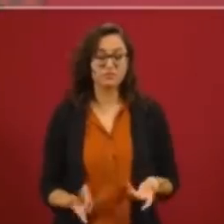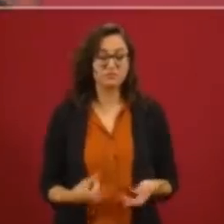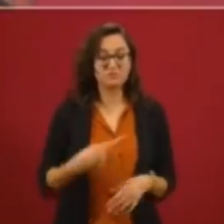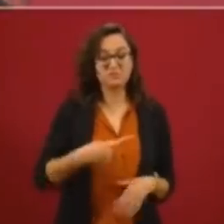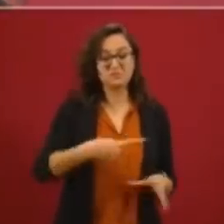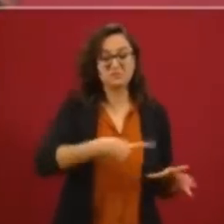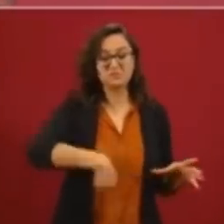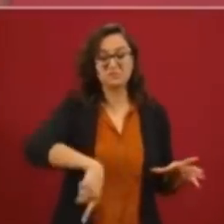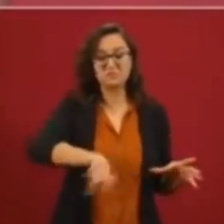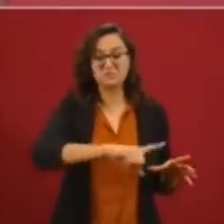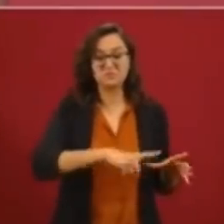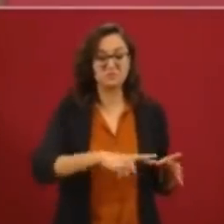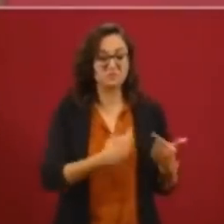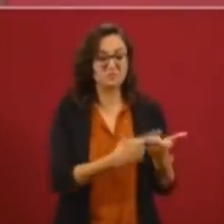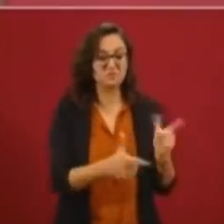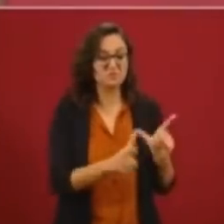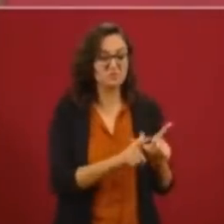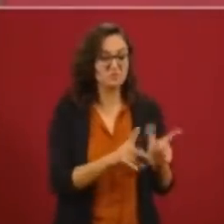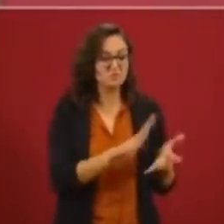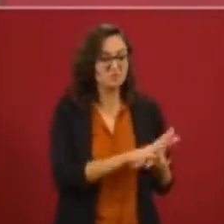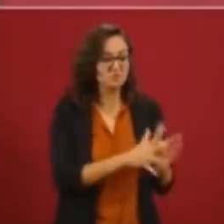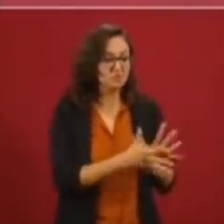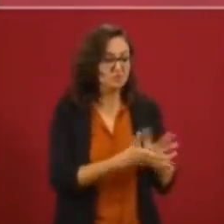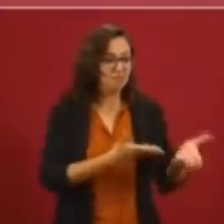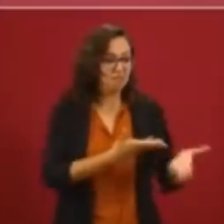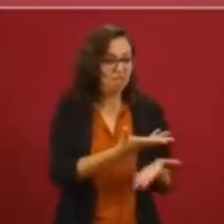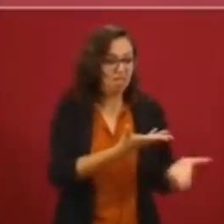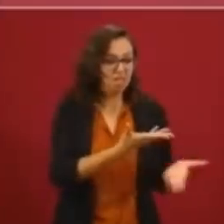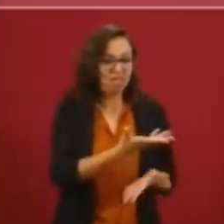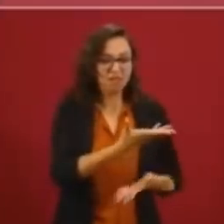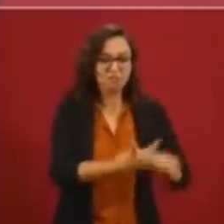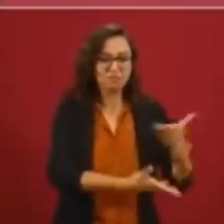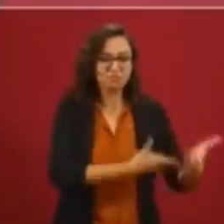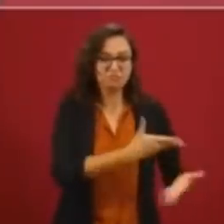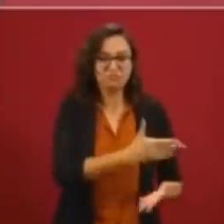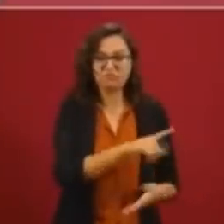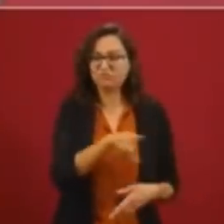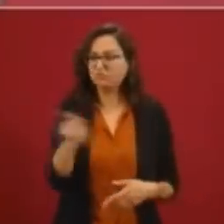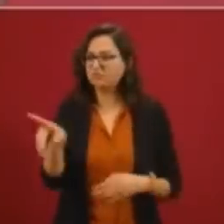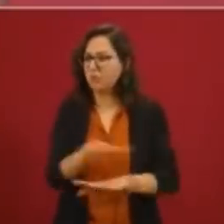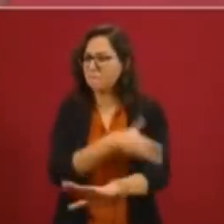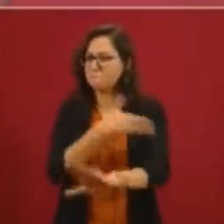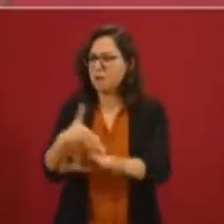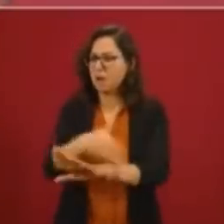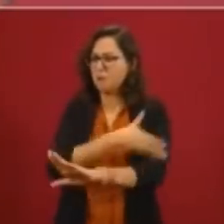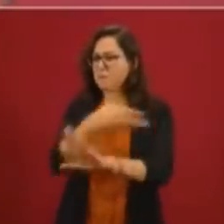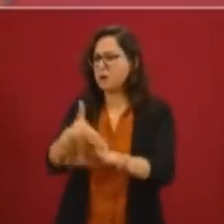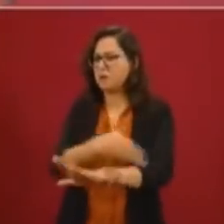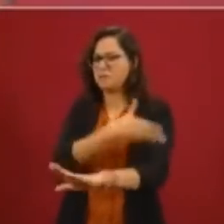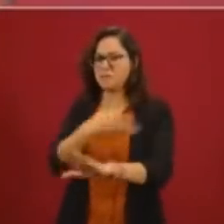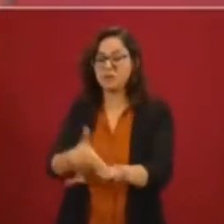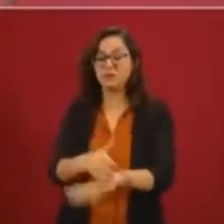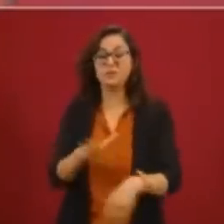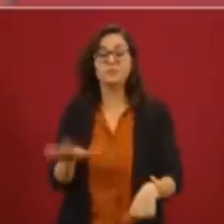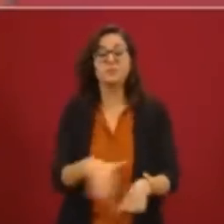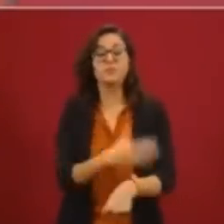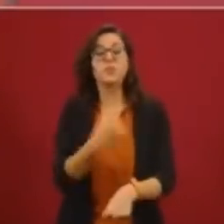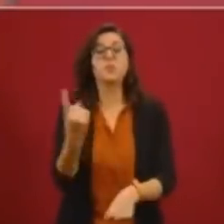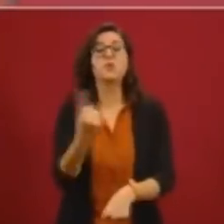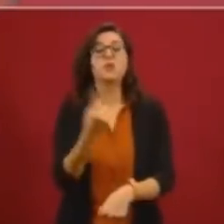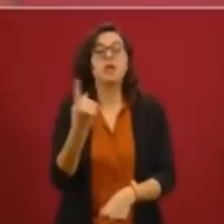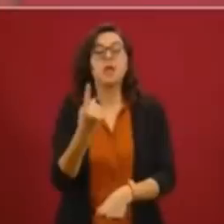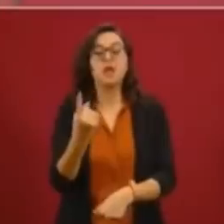de los grupos de intereses creados. Entonces, lo atacan muchísimo, porque es de los